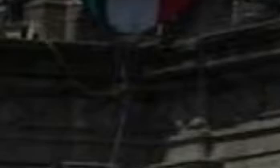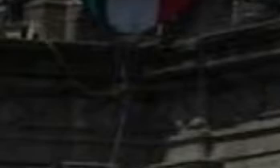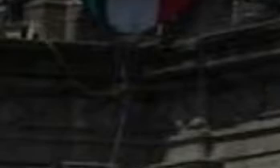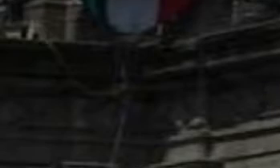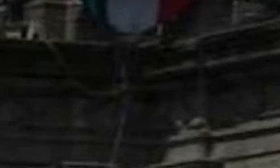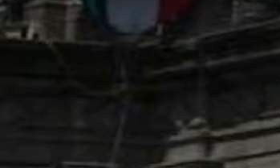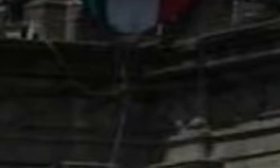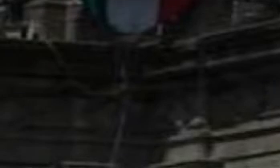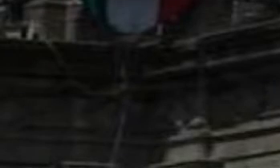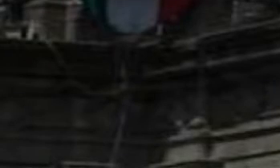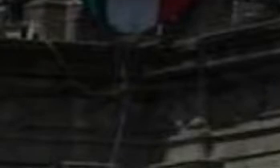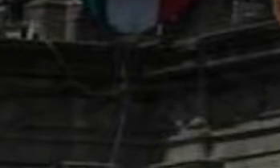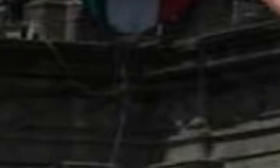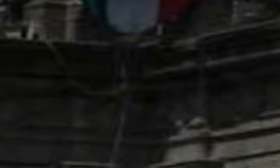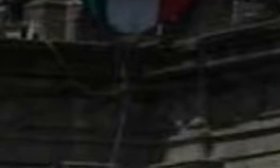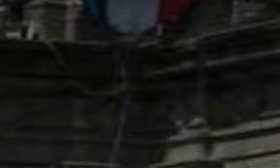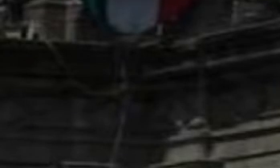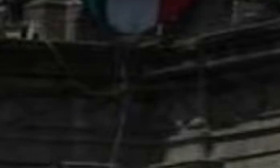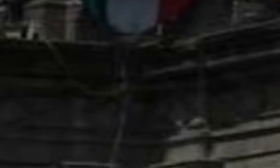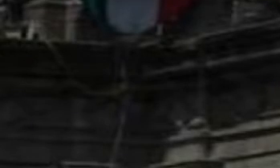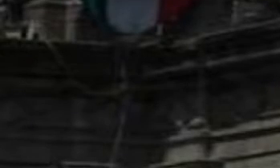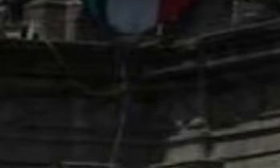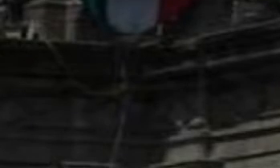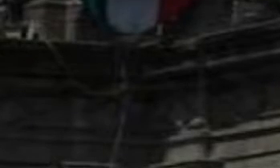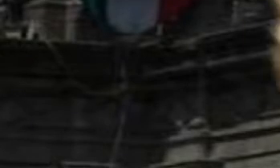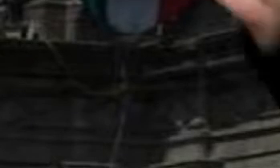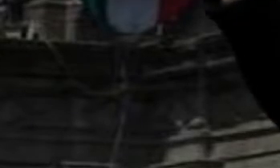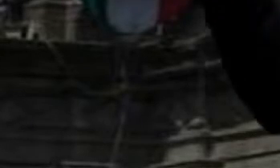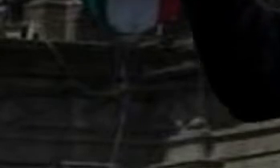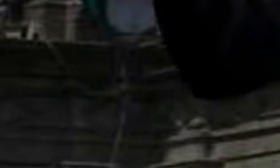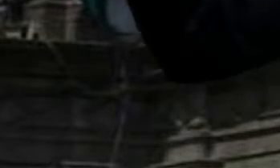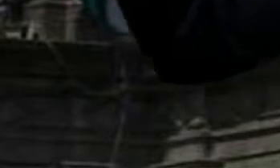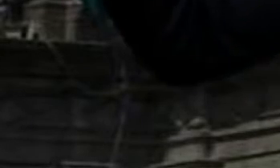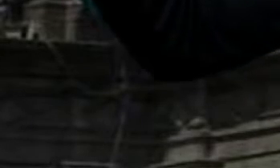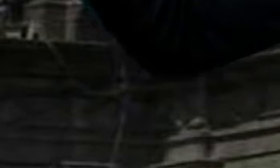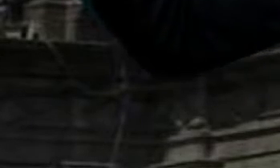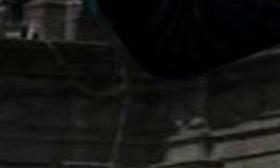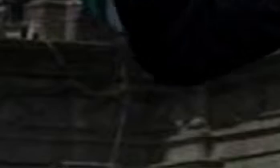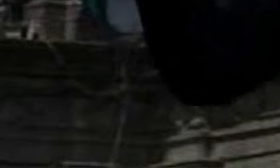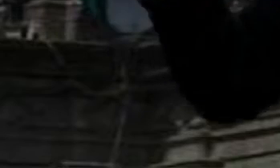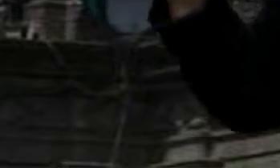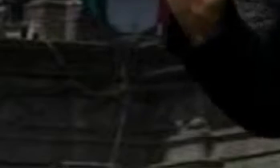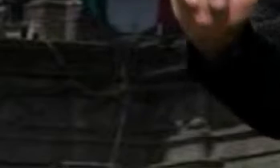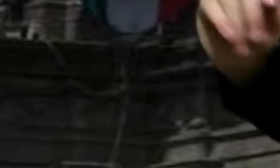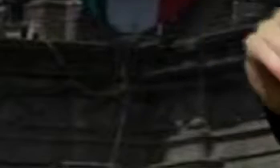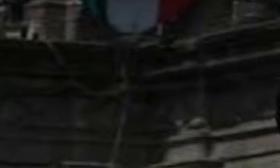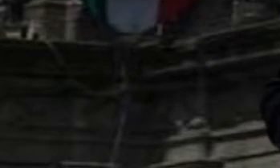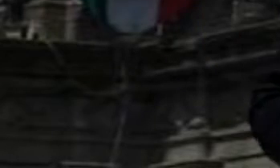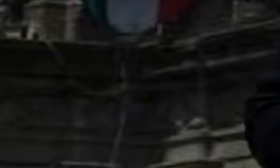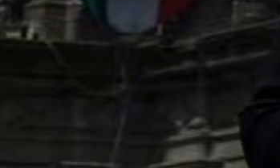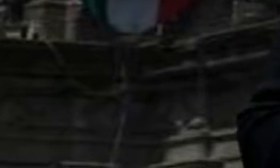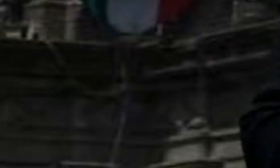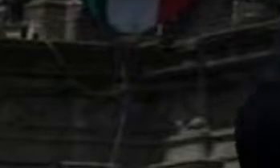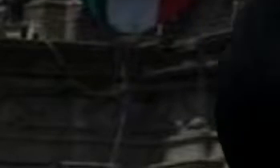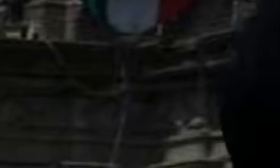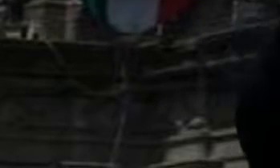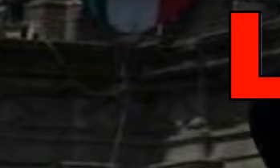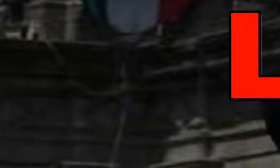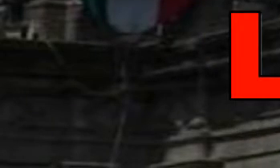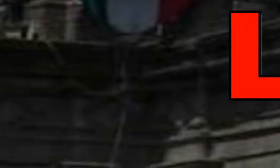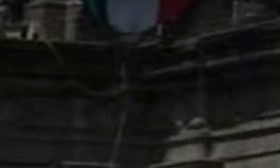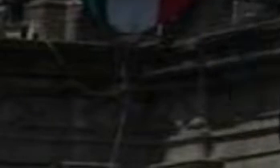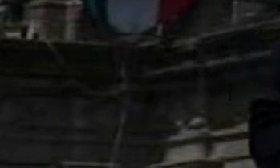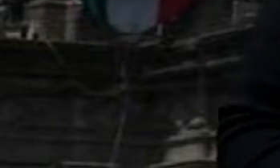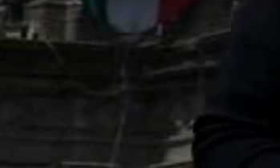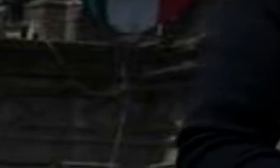tienes todas mis cuentas bancarias, todas mis tarjetas, para que la gente piense que no tengo dinero, tengo que tener aquí todas mis tarjetas. ¡Rápido, rápido! ¡Ah, oh, de veras la gente